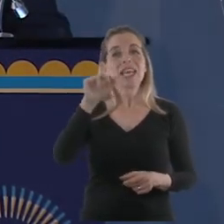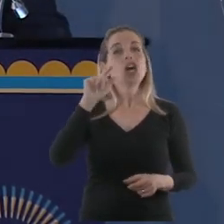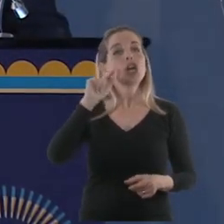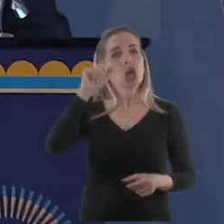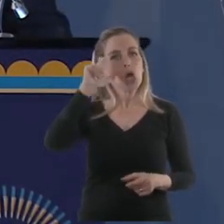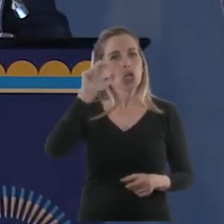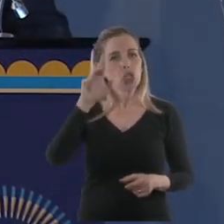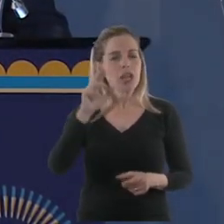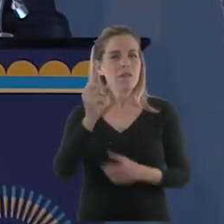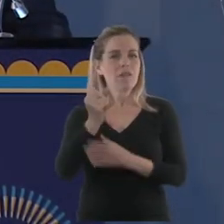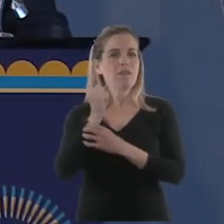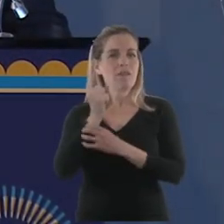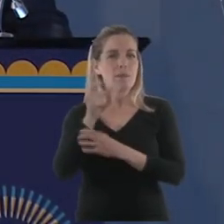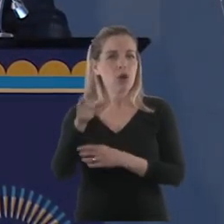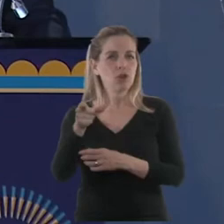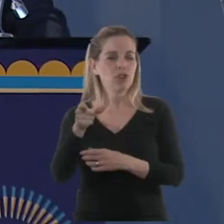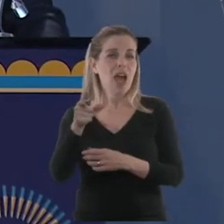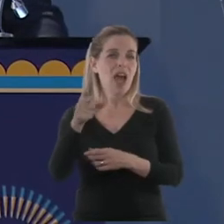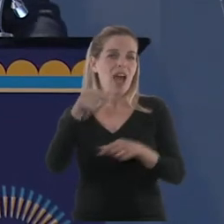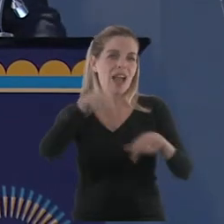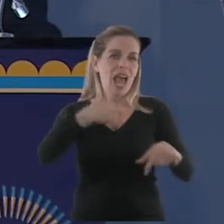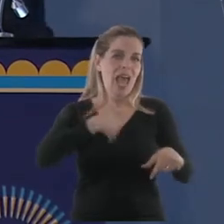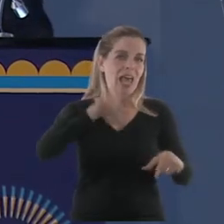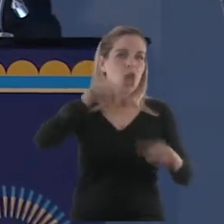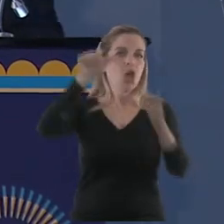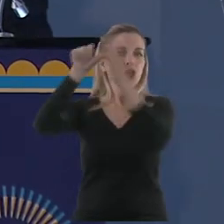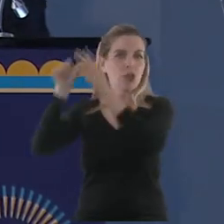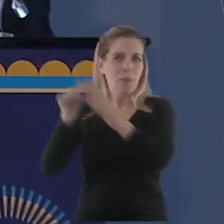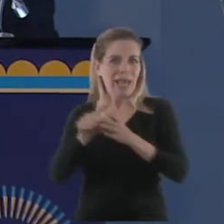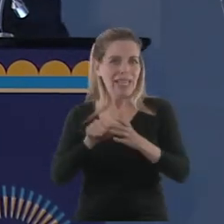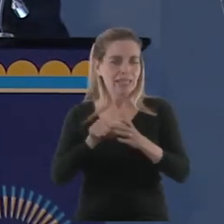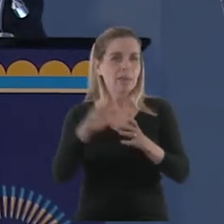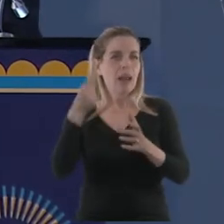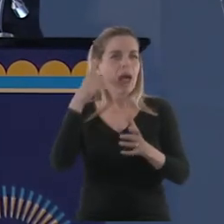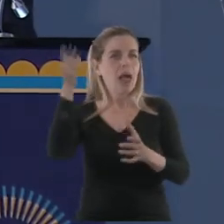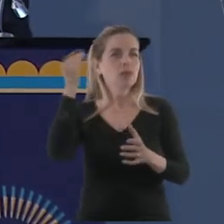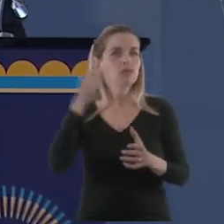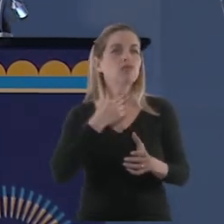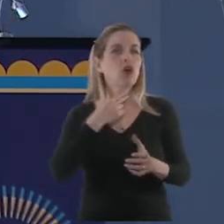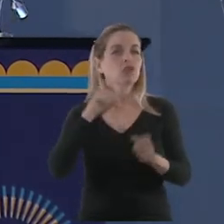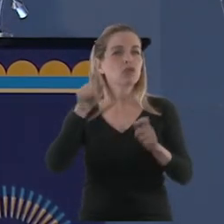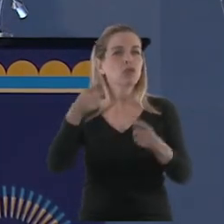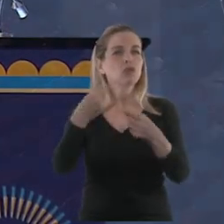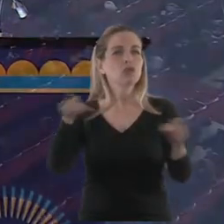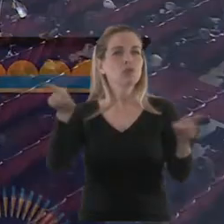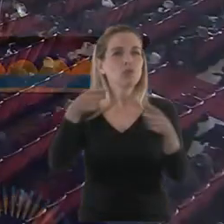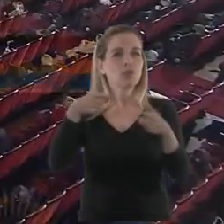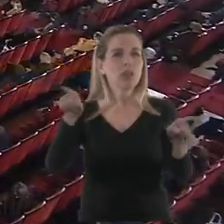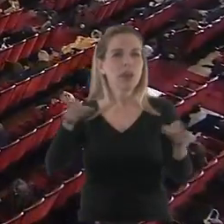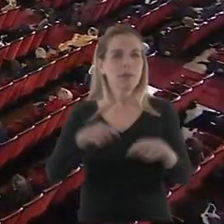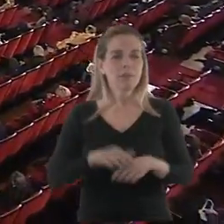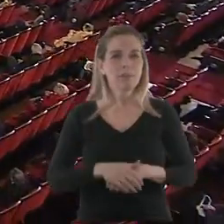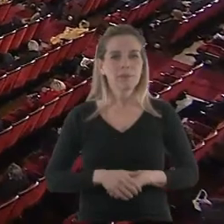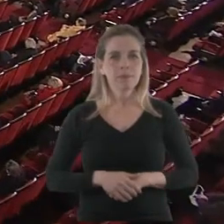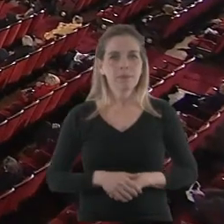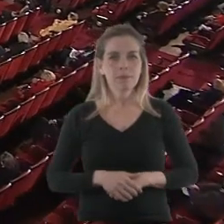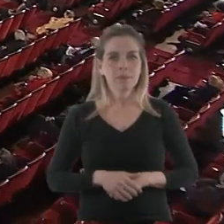enorme, local, internacional, para disfrutar de su voz y de su música.